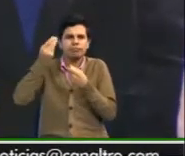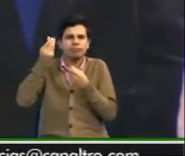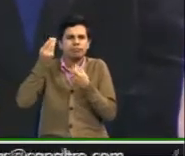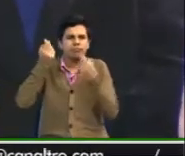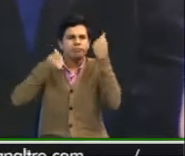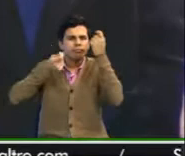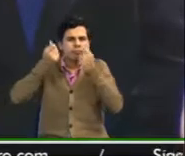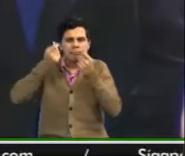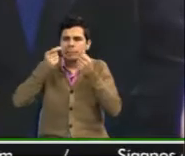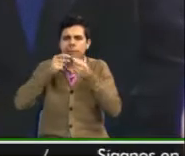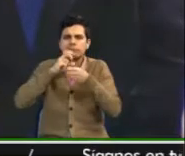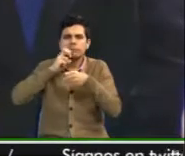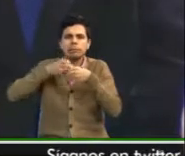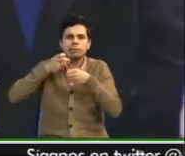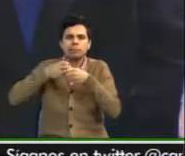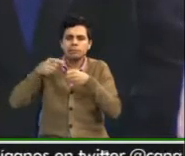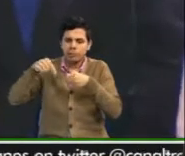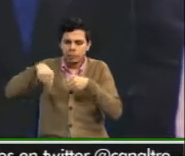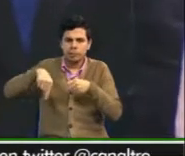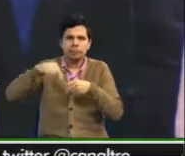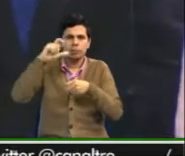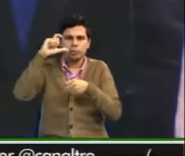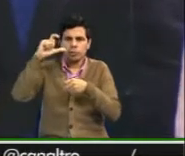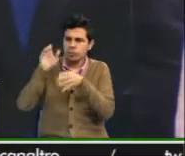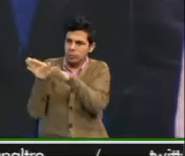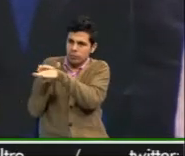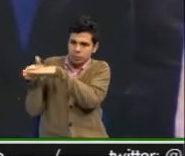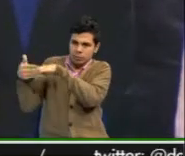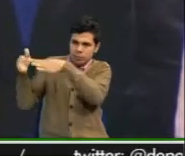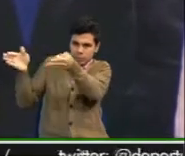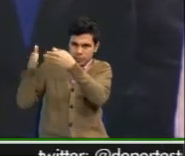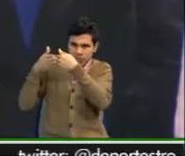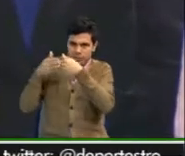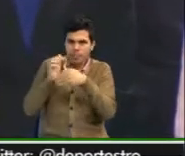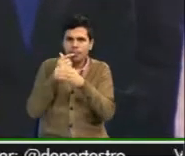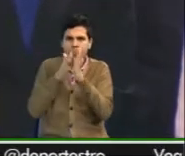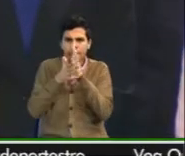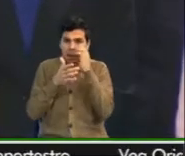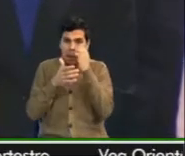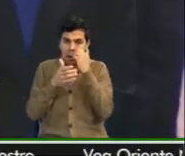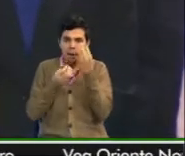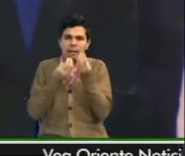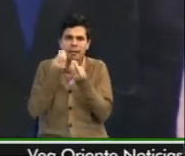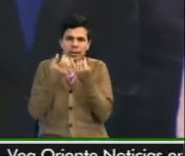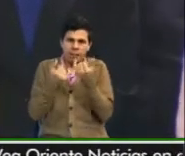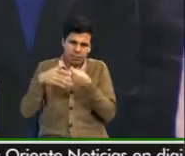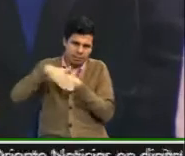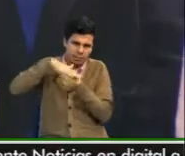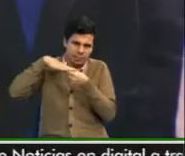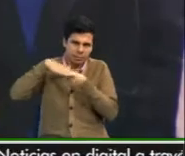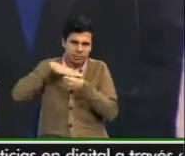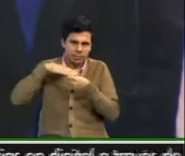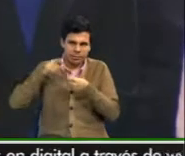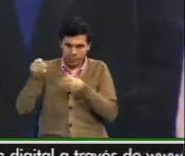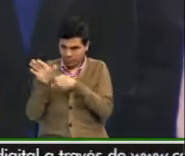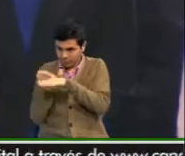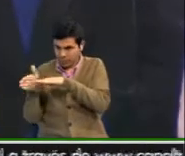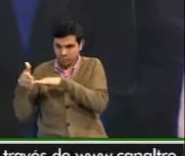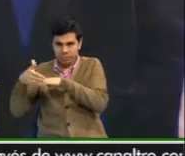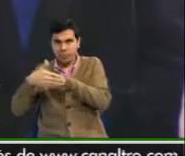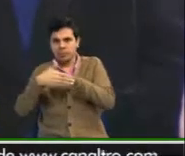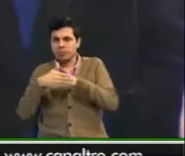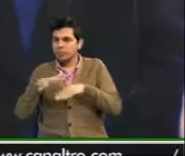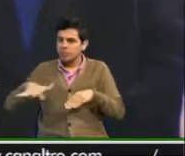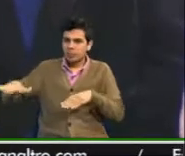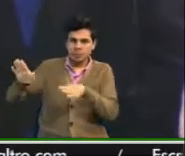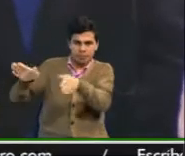generada por el cierre de la frontera para atender la situación de la frontera y evitar un deterioro